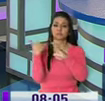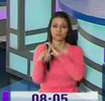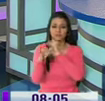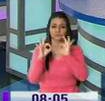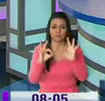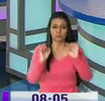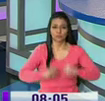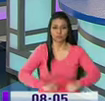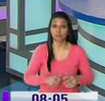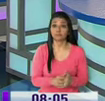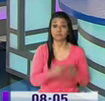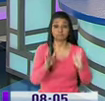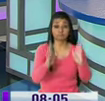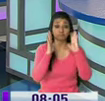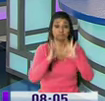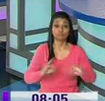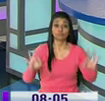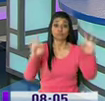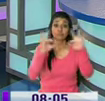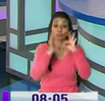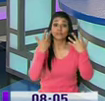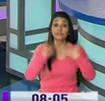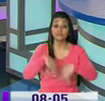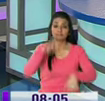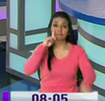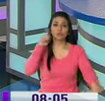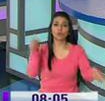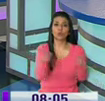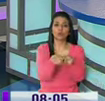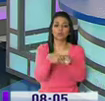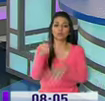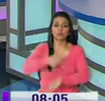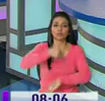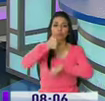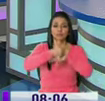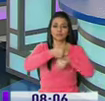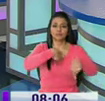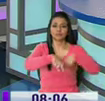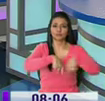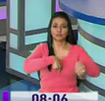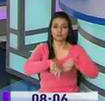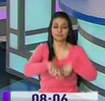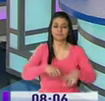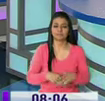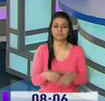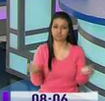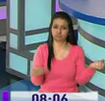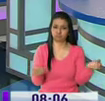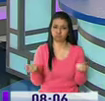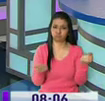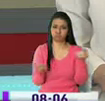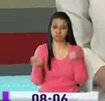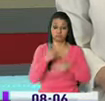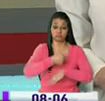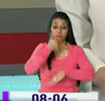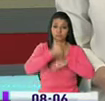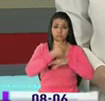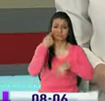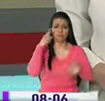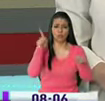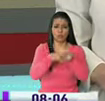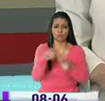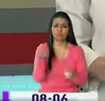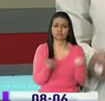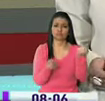Y mucha atención con la información que viene, porque llegaron por fin un acuerdo autoridades y transporte pesado. Así es, les contamos que las autoridades llegaron a un acuerdo con los